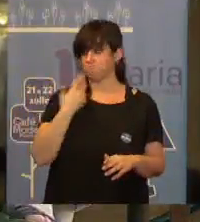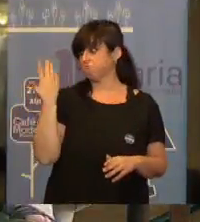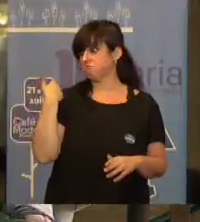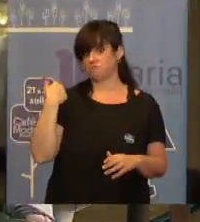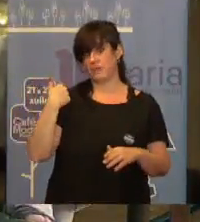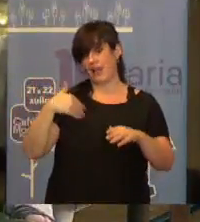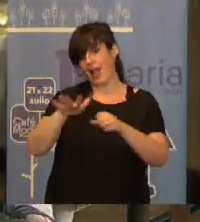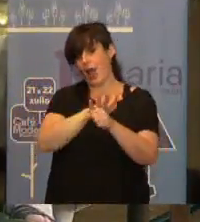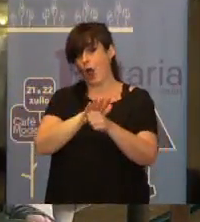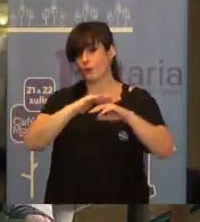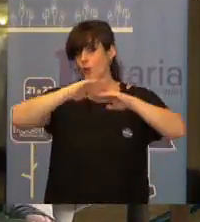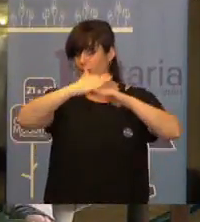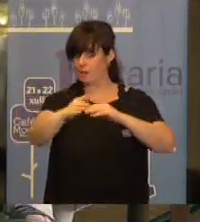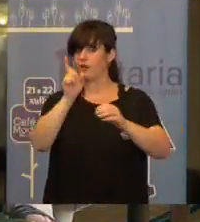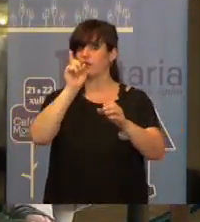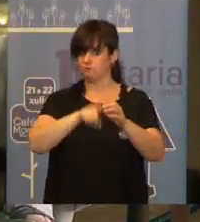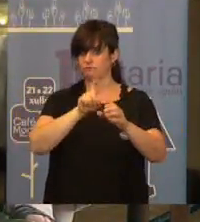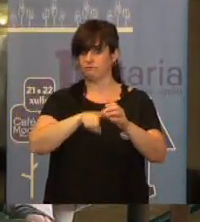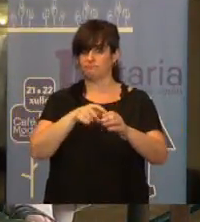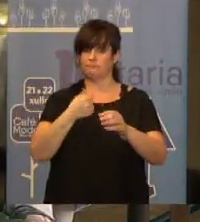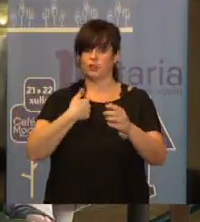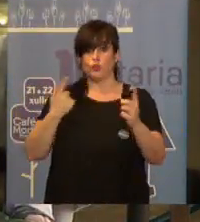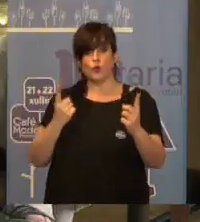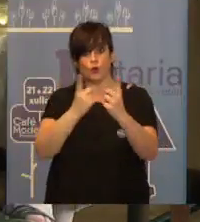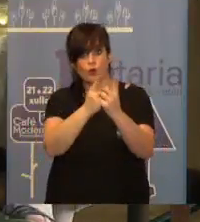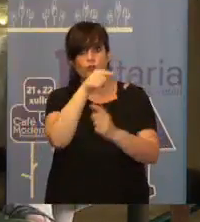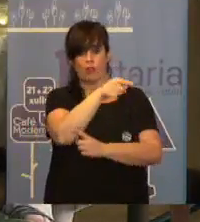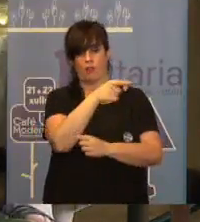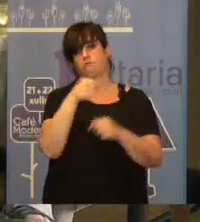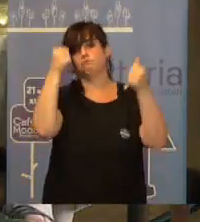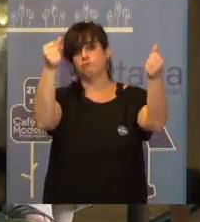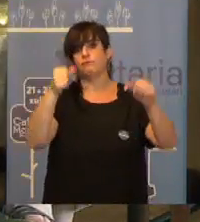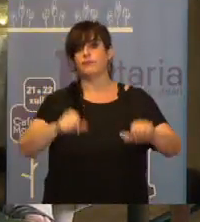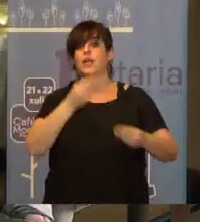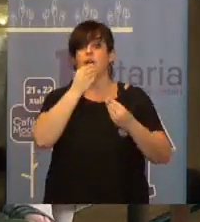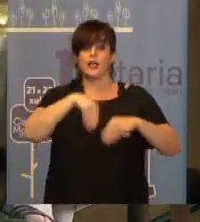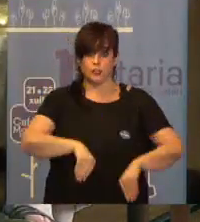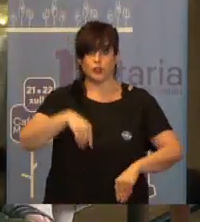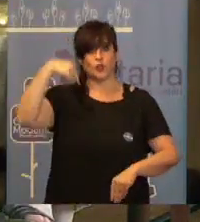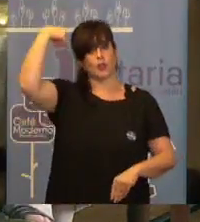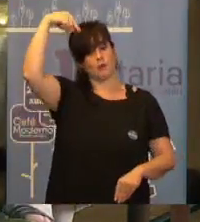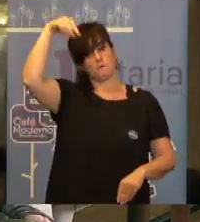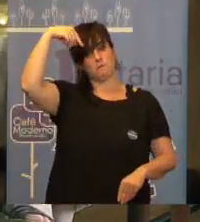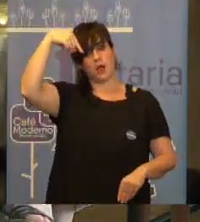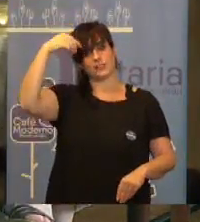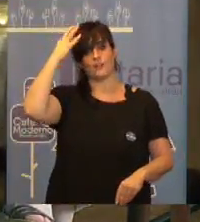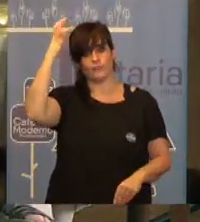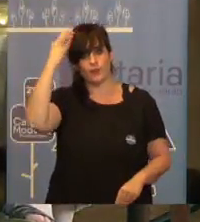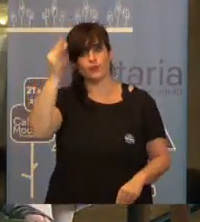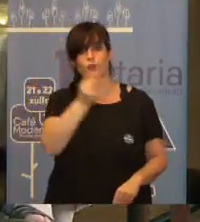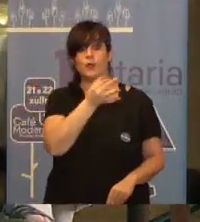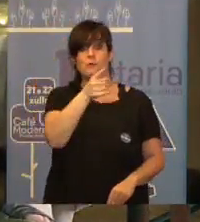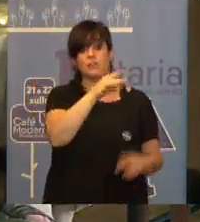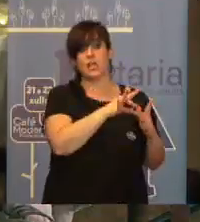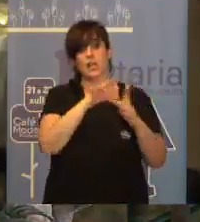que ten un amplo currículo, que é licenciado en Historia, máster en Filosofía e doutor en Ciencias Políticas, dirixente sindical